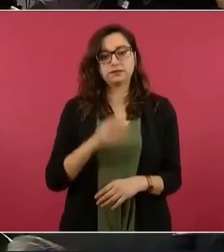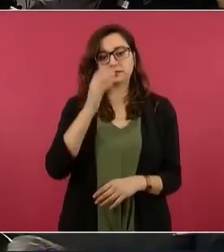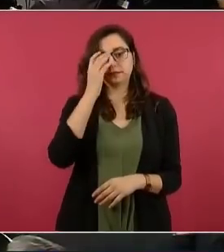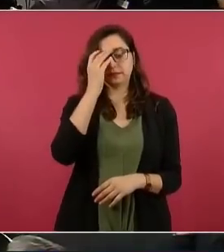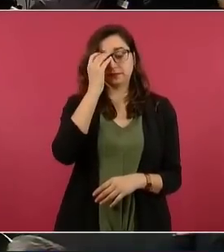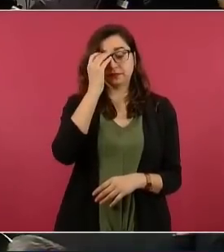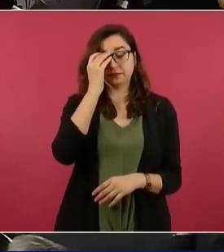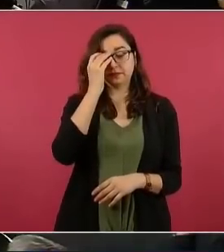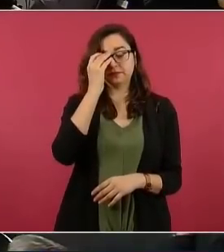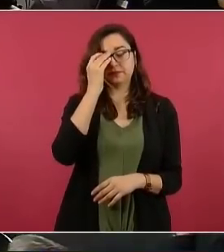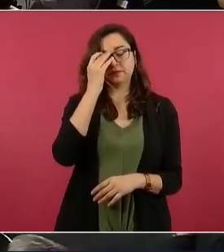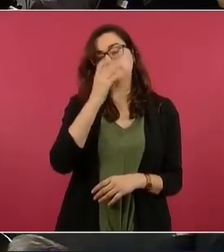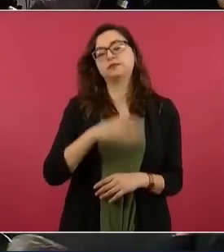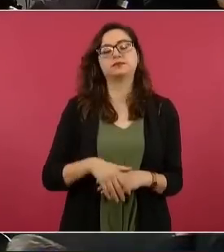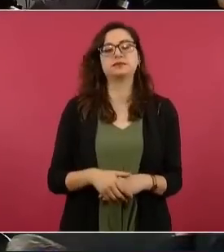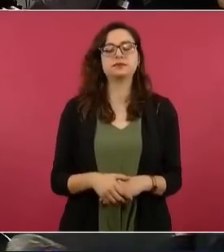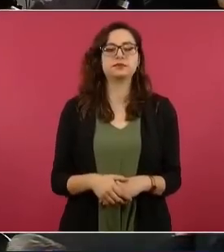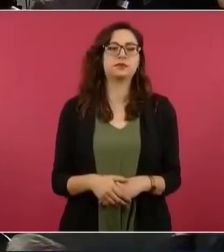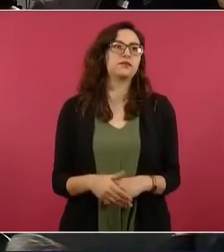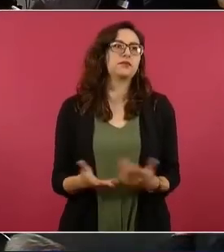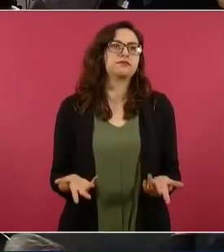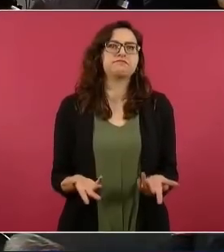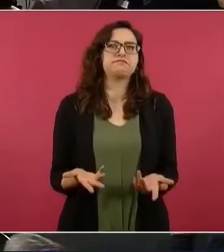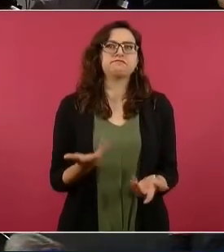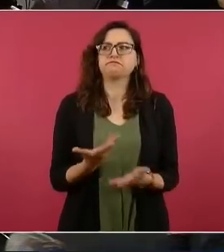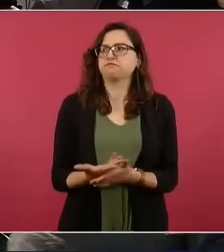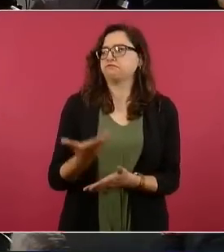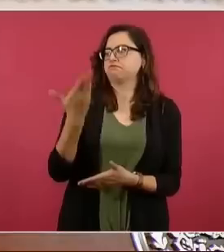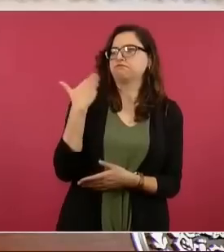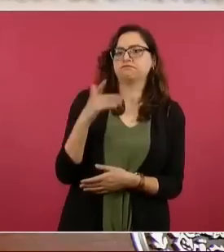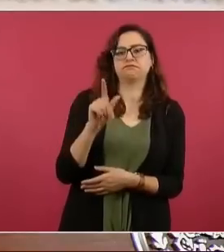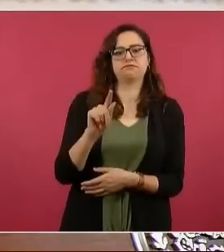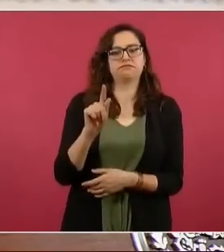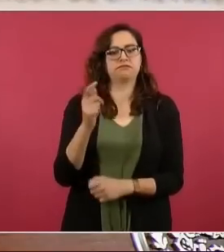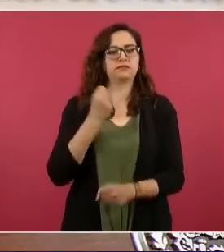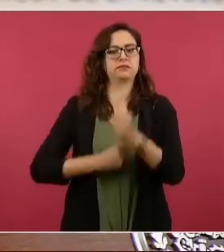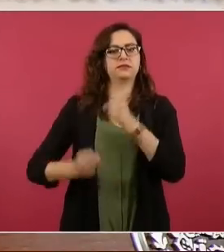todavía hace 70 años.